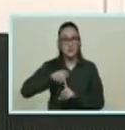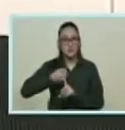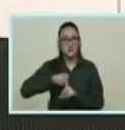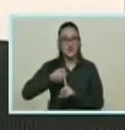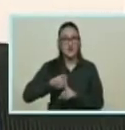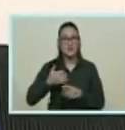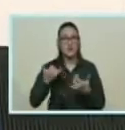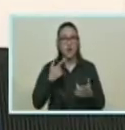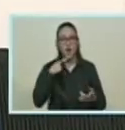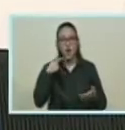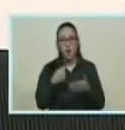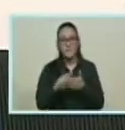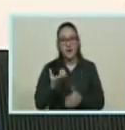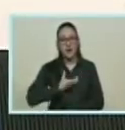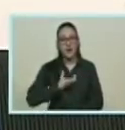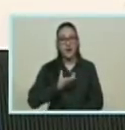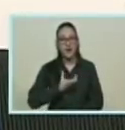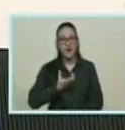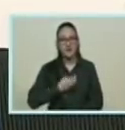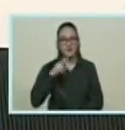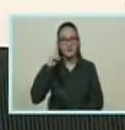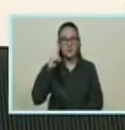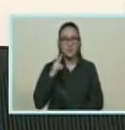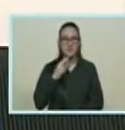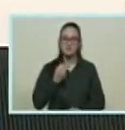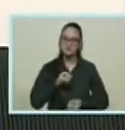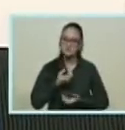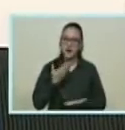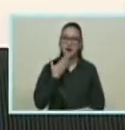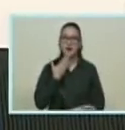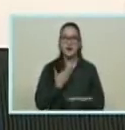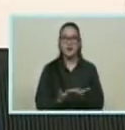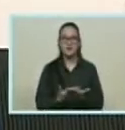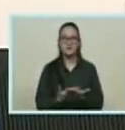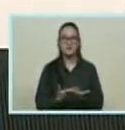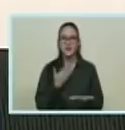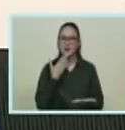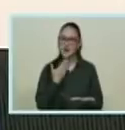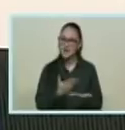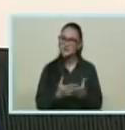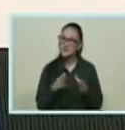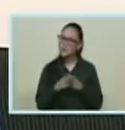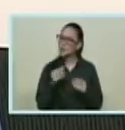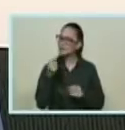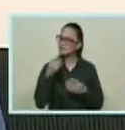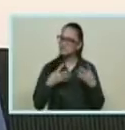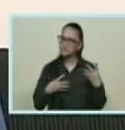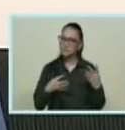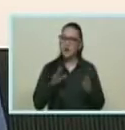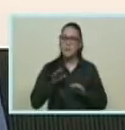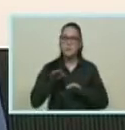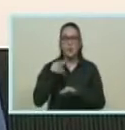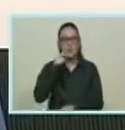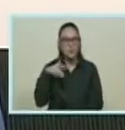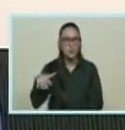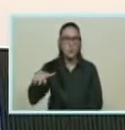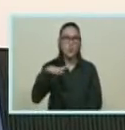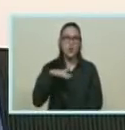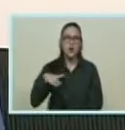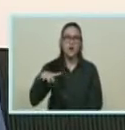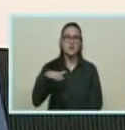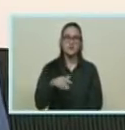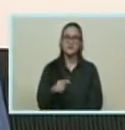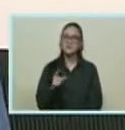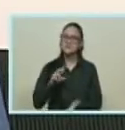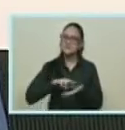acá, en nombre de los alcaldes bolivarianos, darle las gracias. Las gracias por todo lo que usted está haciendo por el pueblo venezolano. Usted ha dado